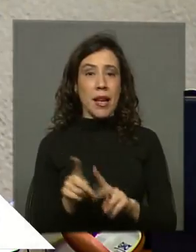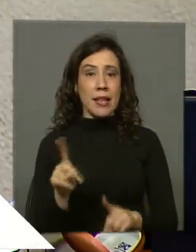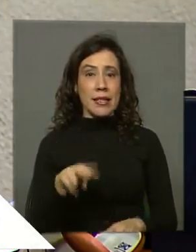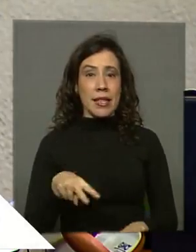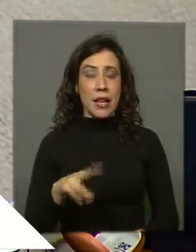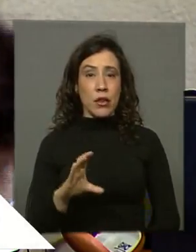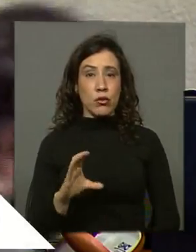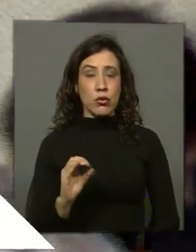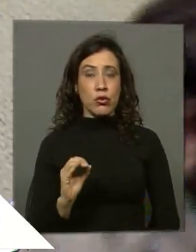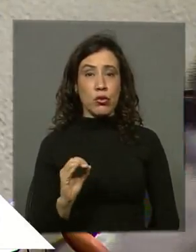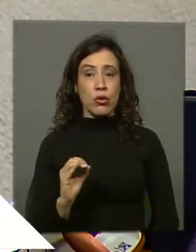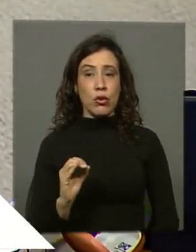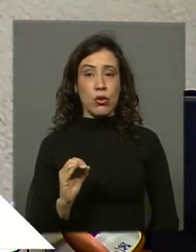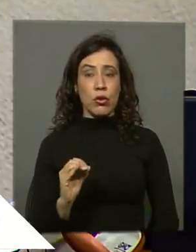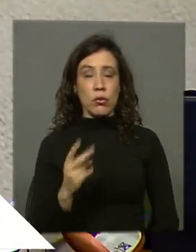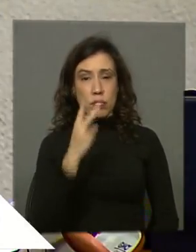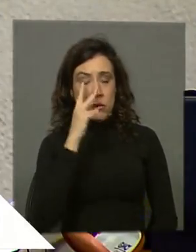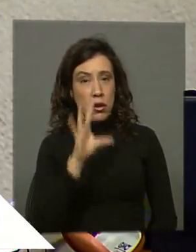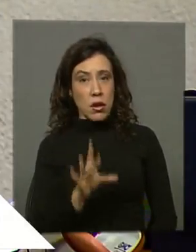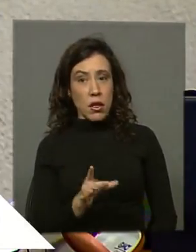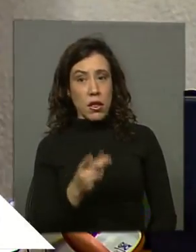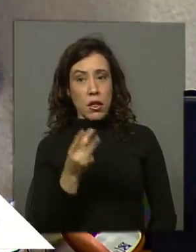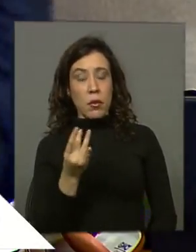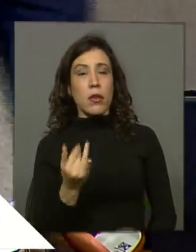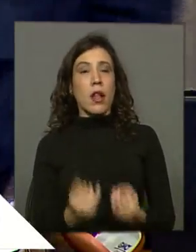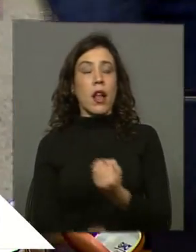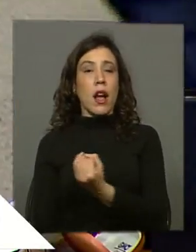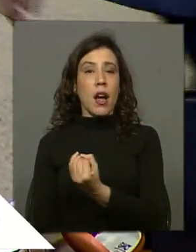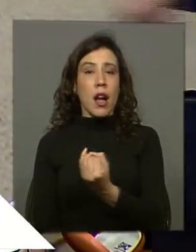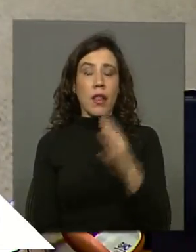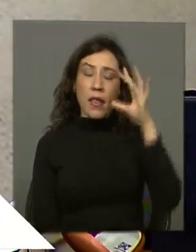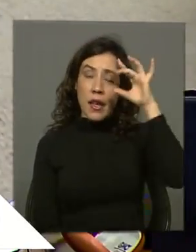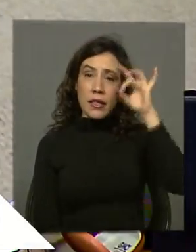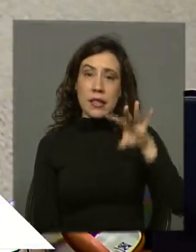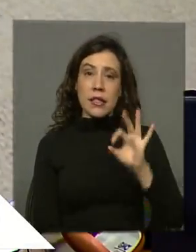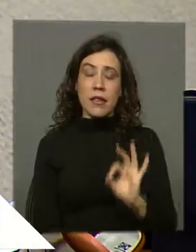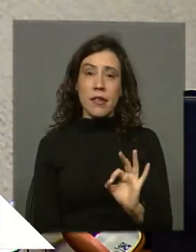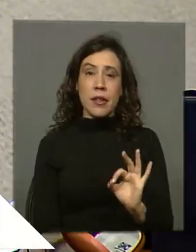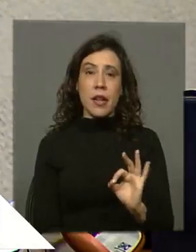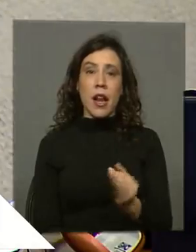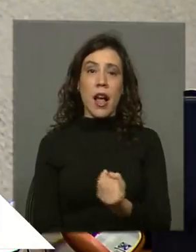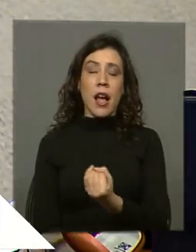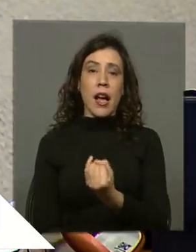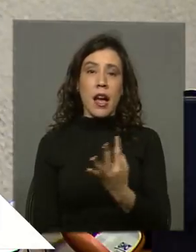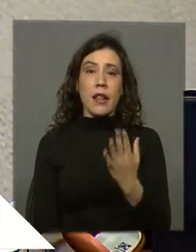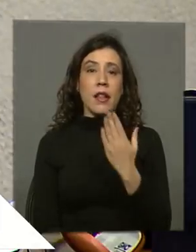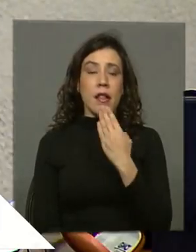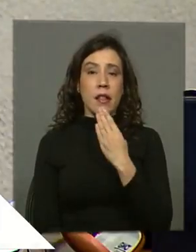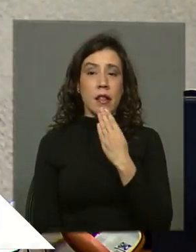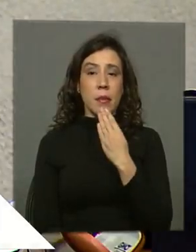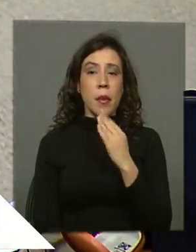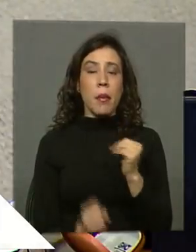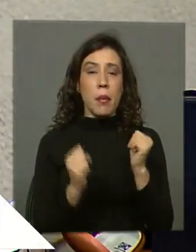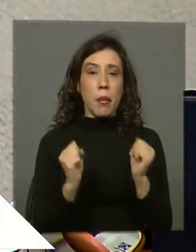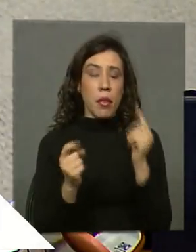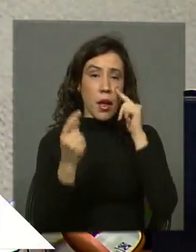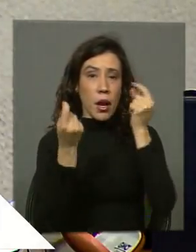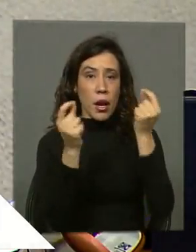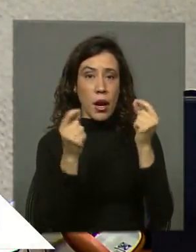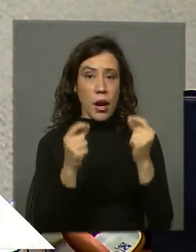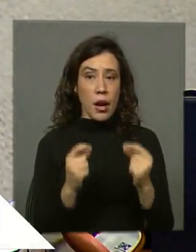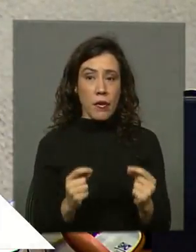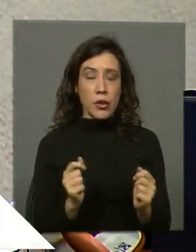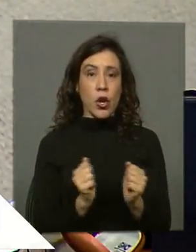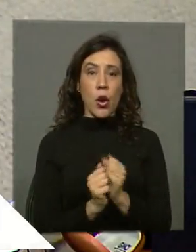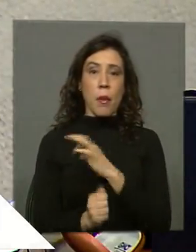censo nos damos primero cuenta de cuantificar de saber el número pero además de poder revisar con